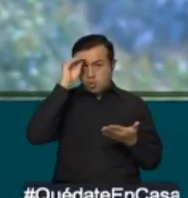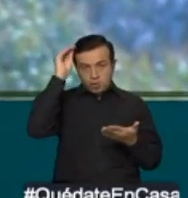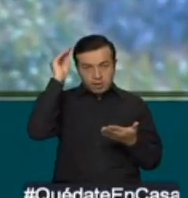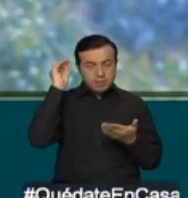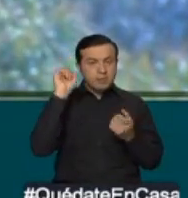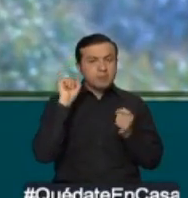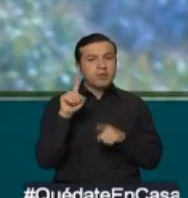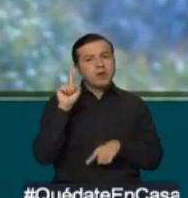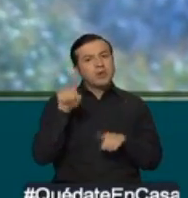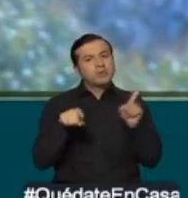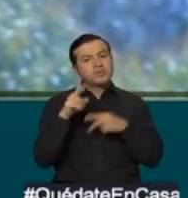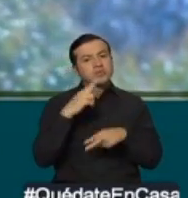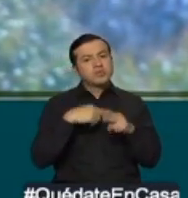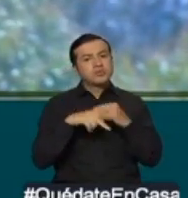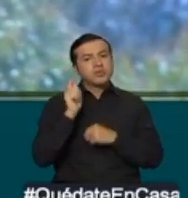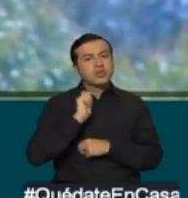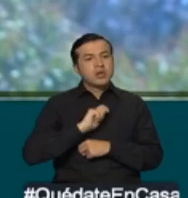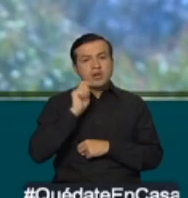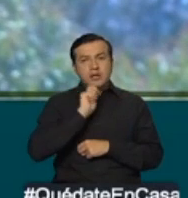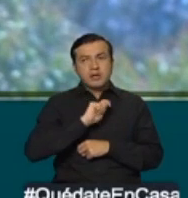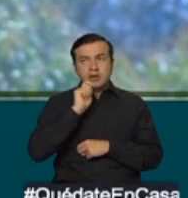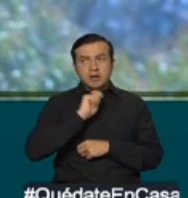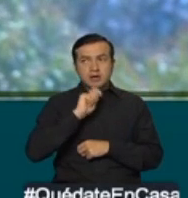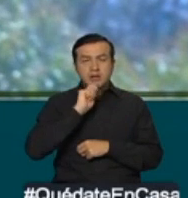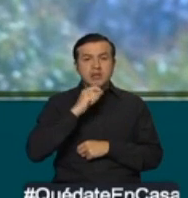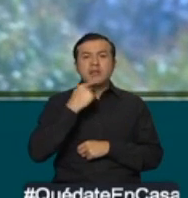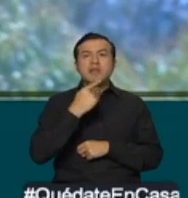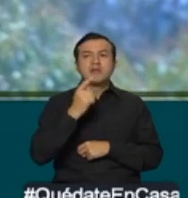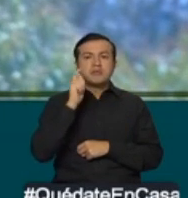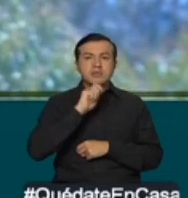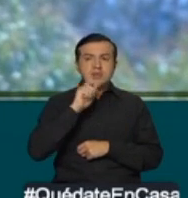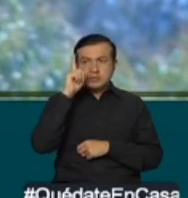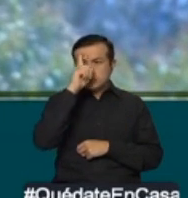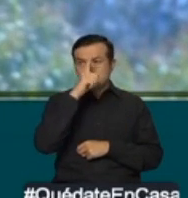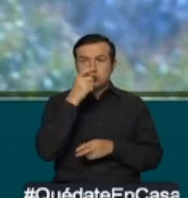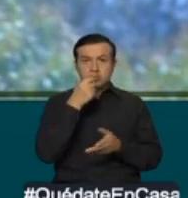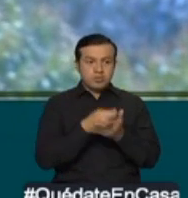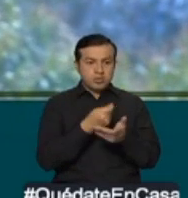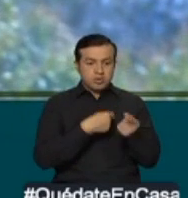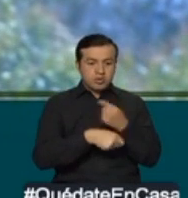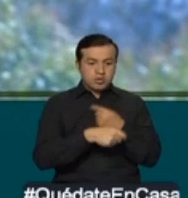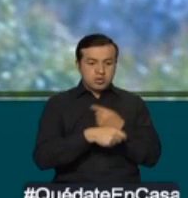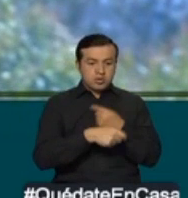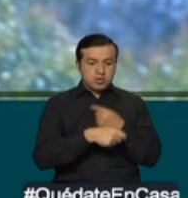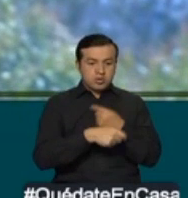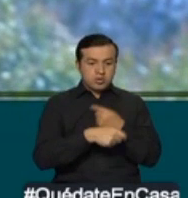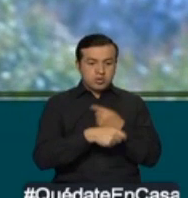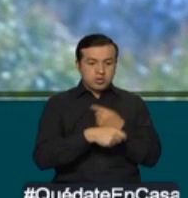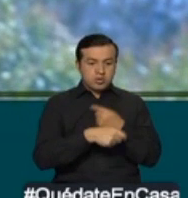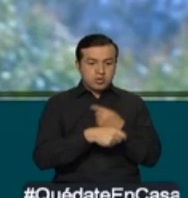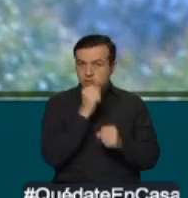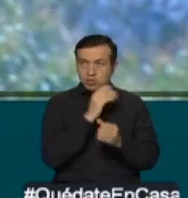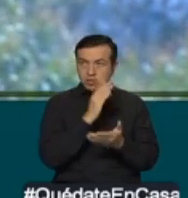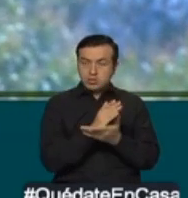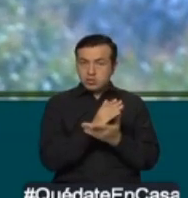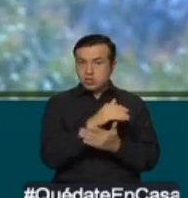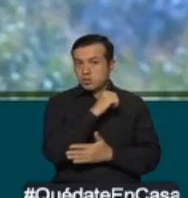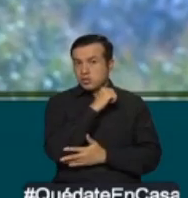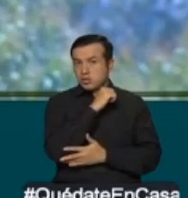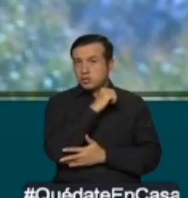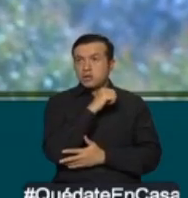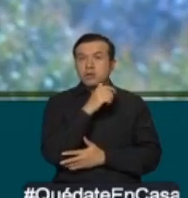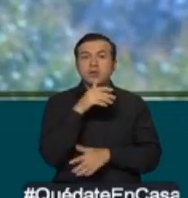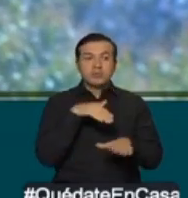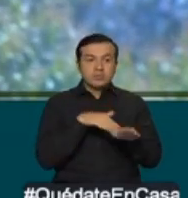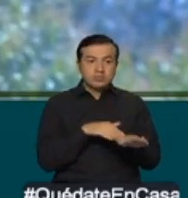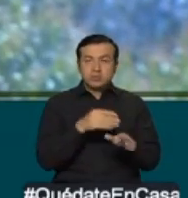inquietud algunos comerciantes de carne del centro del país aducen que se complicará temas de venta por detener las labores de faenamiento como se